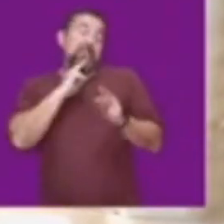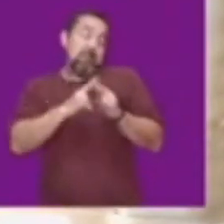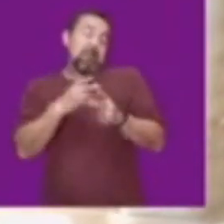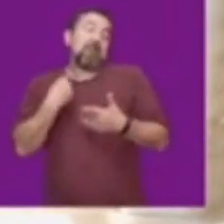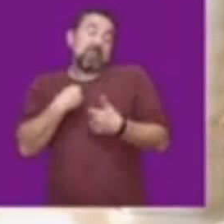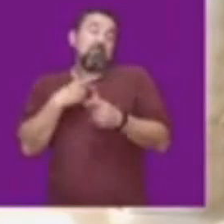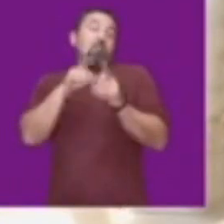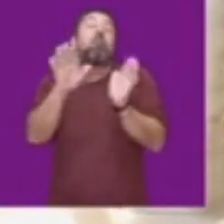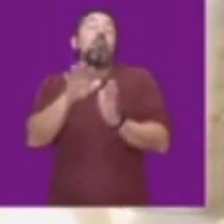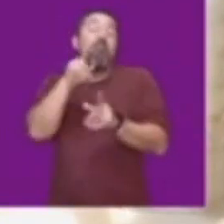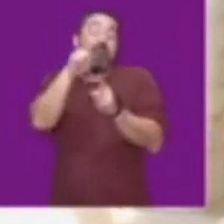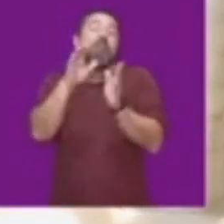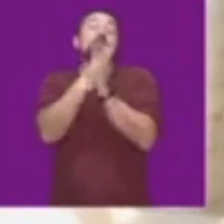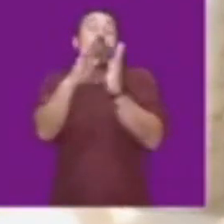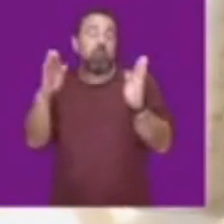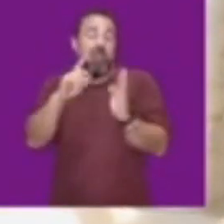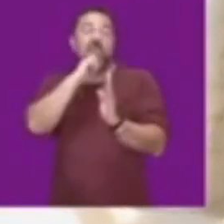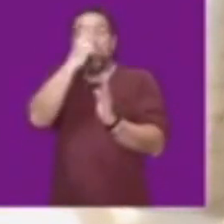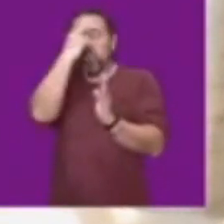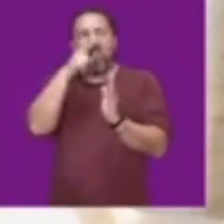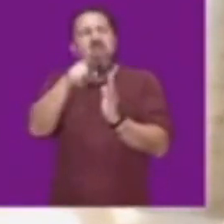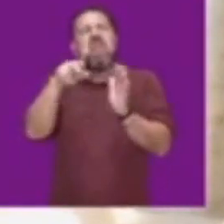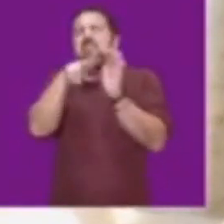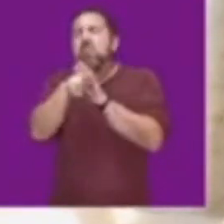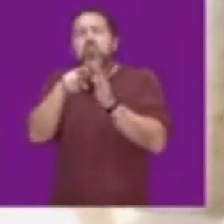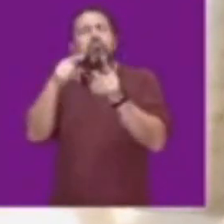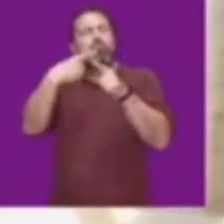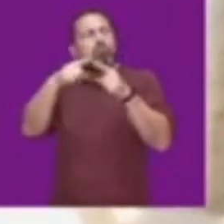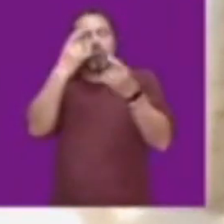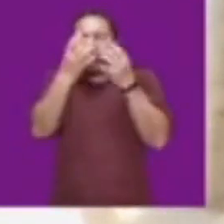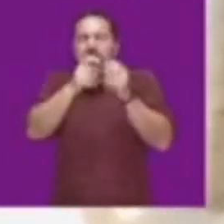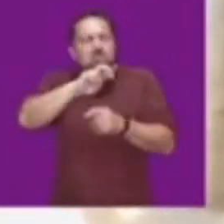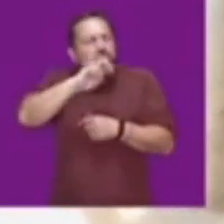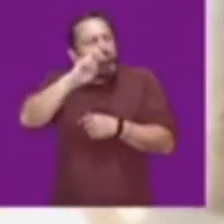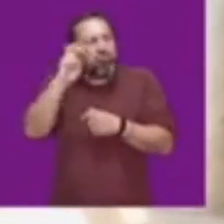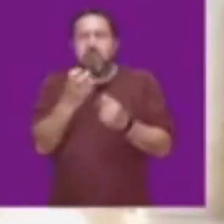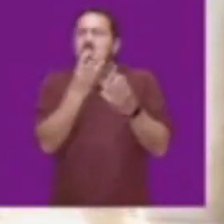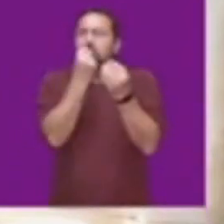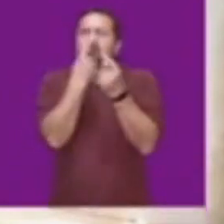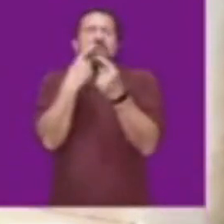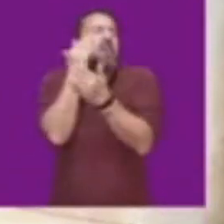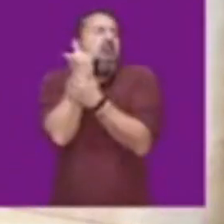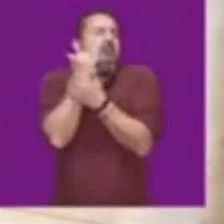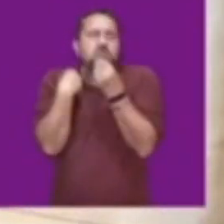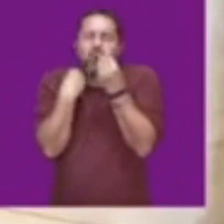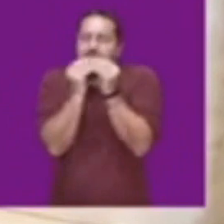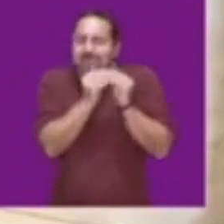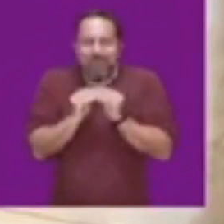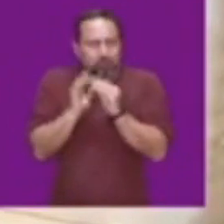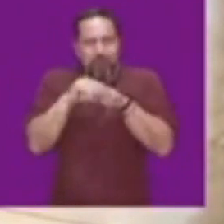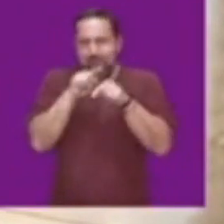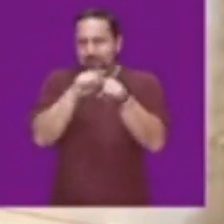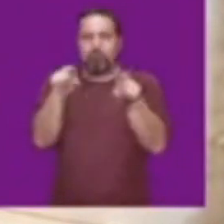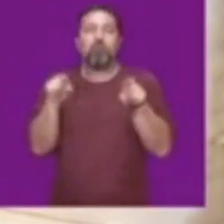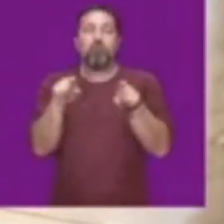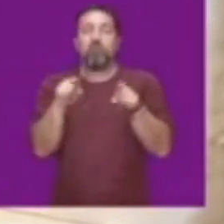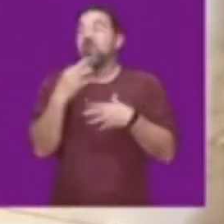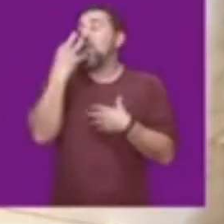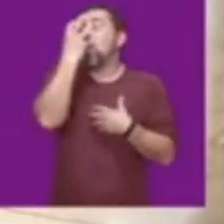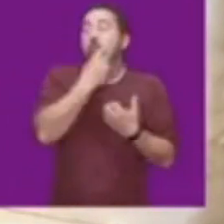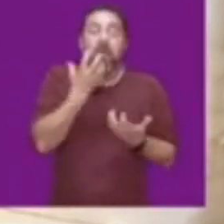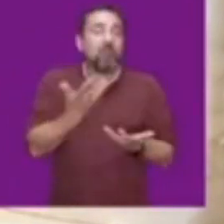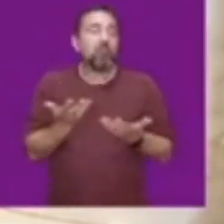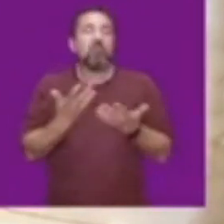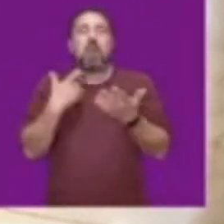Biblioteca Infantil de Fundación 11, con un montón de recursos hechos para vosotros con muchísimo cariño. Los